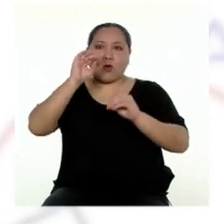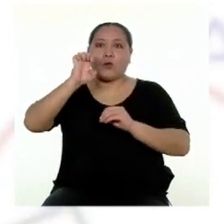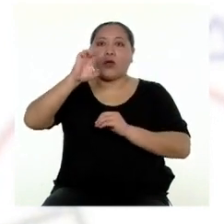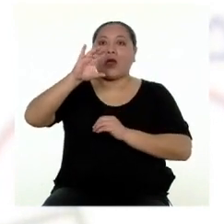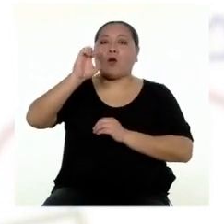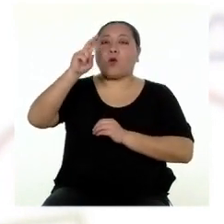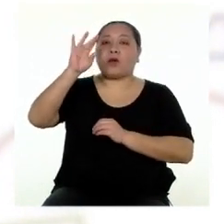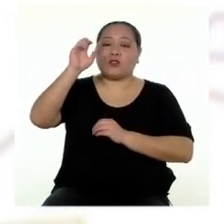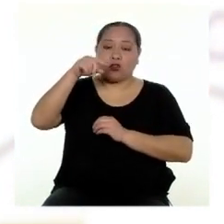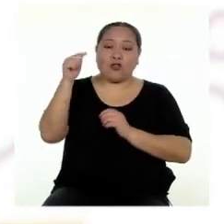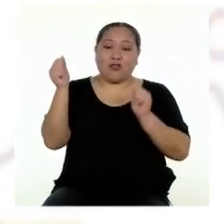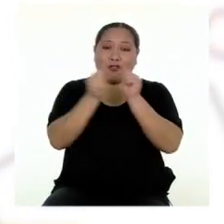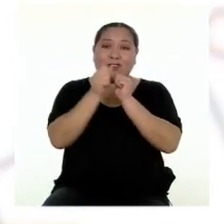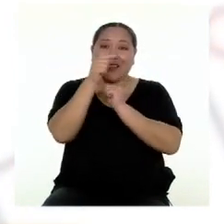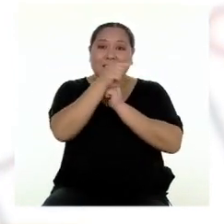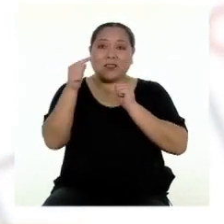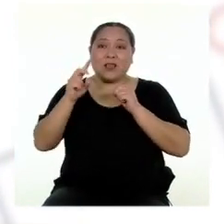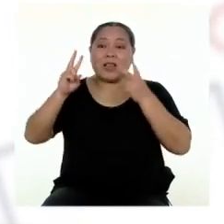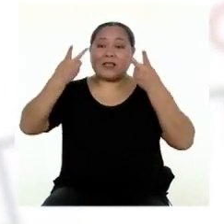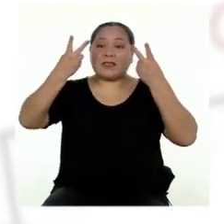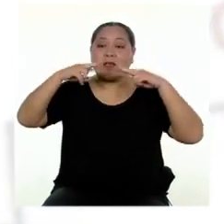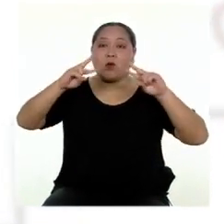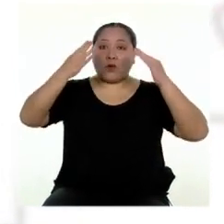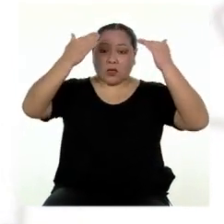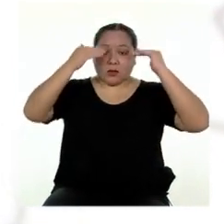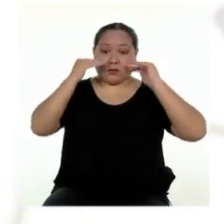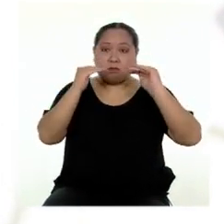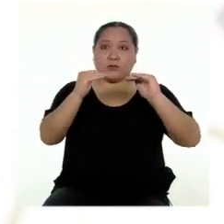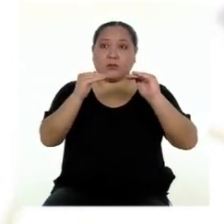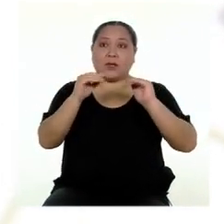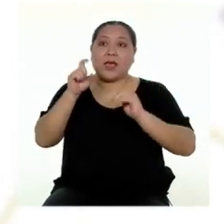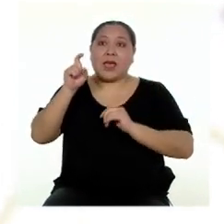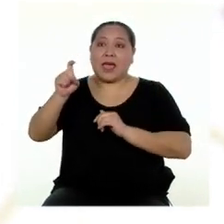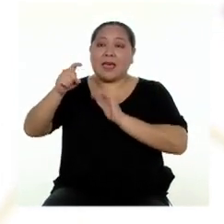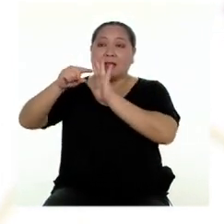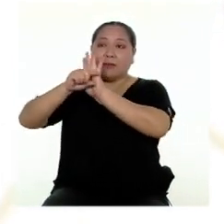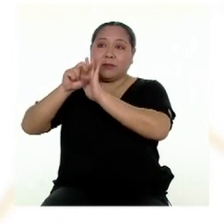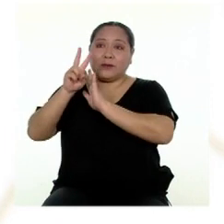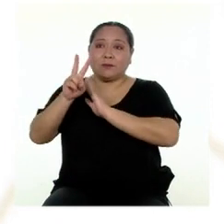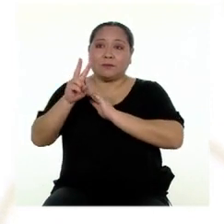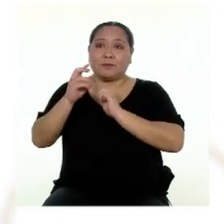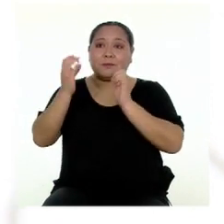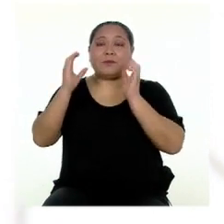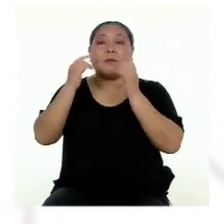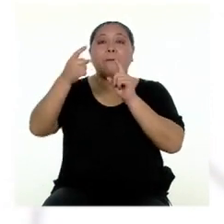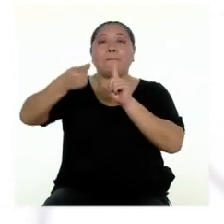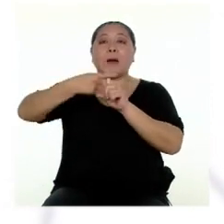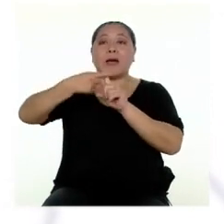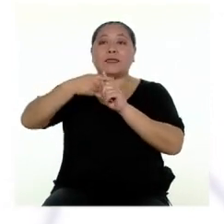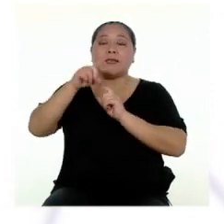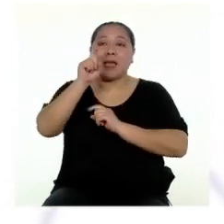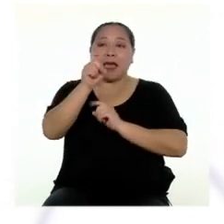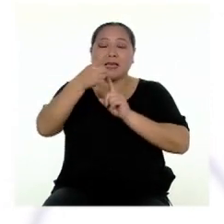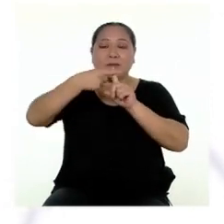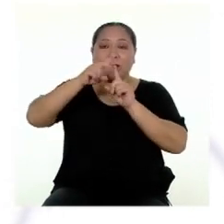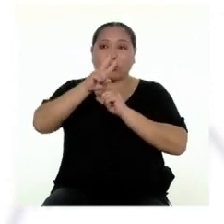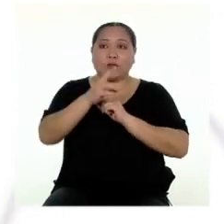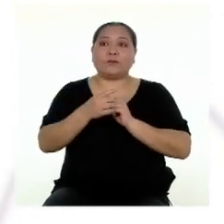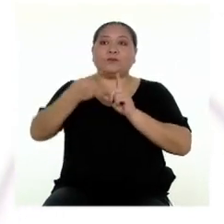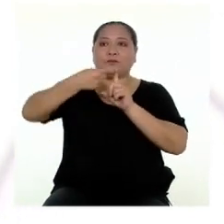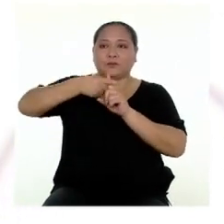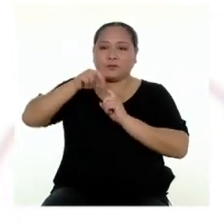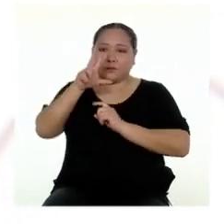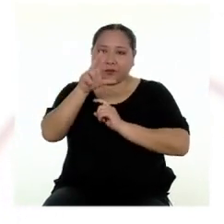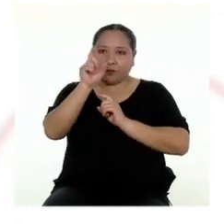base a eso. Con la segunda fila tendríamos entonces x menos 2, sumado a x más 2, sumado